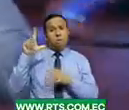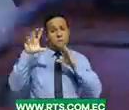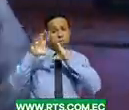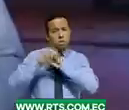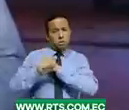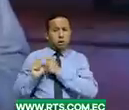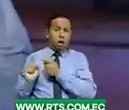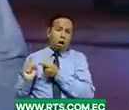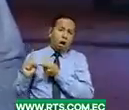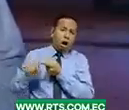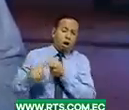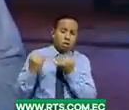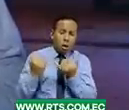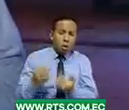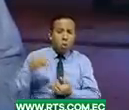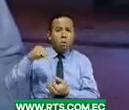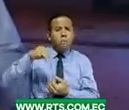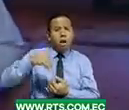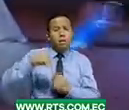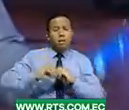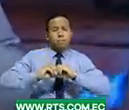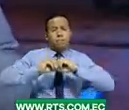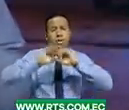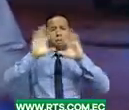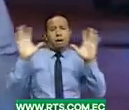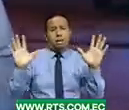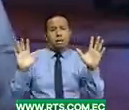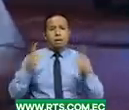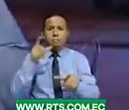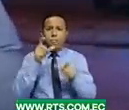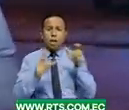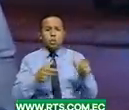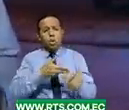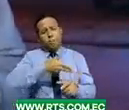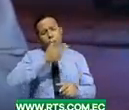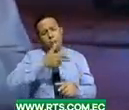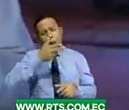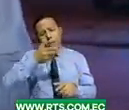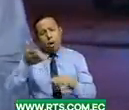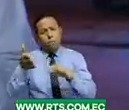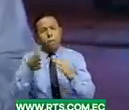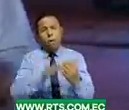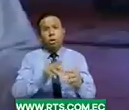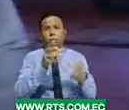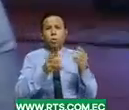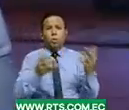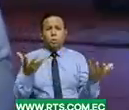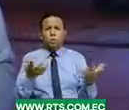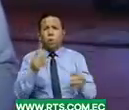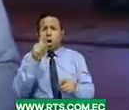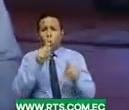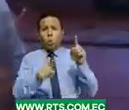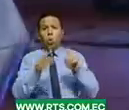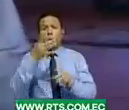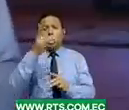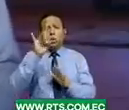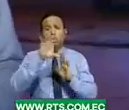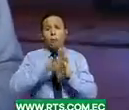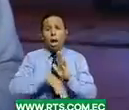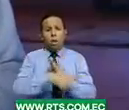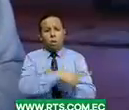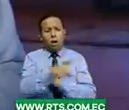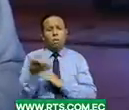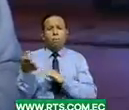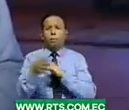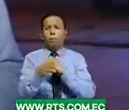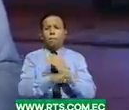la madrugada de este martes. Entre víctimas, fallecidos, hay menores de edad en los actos violentos que se han dado en distintos